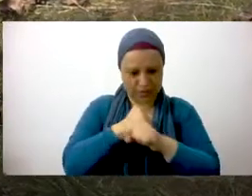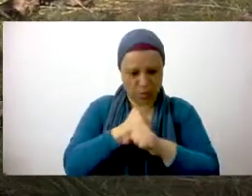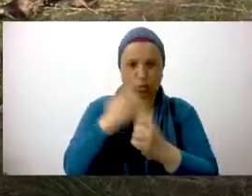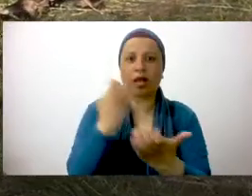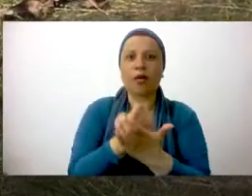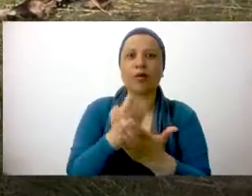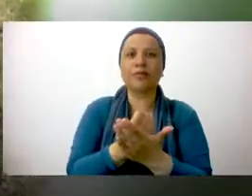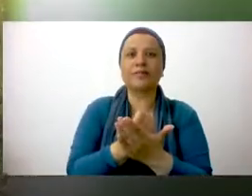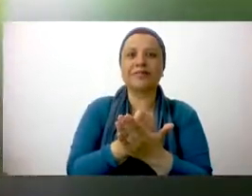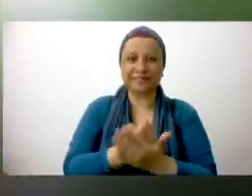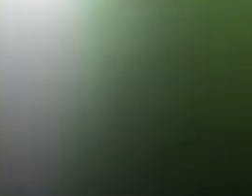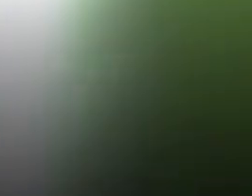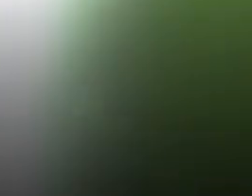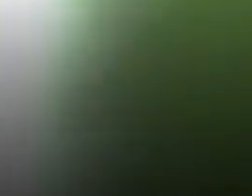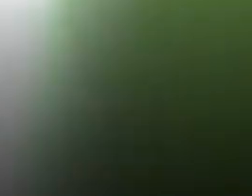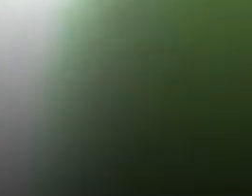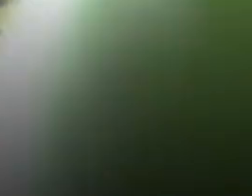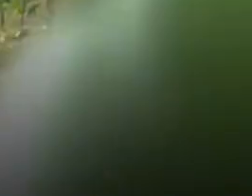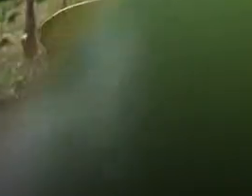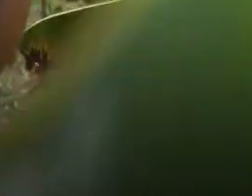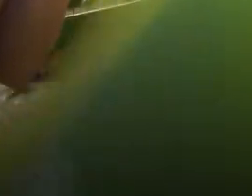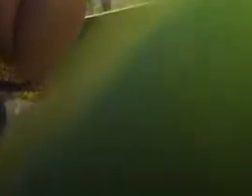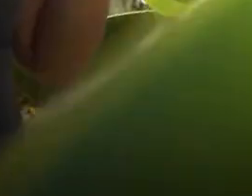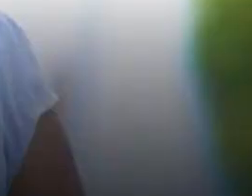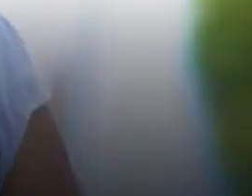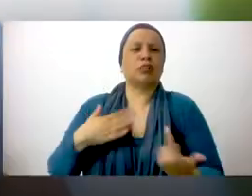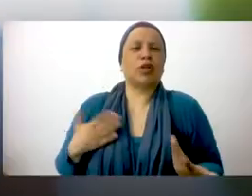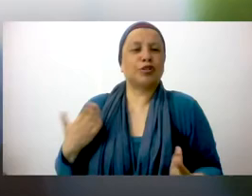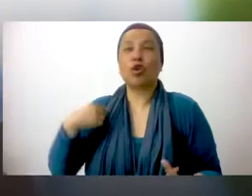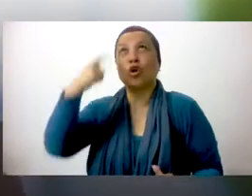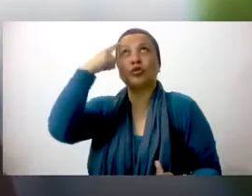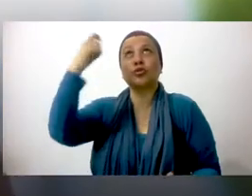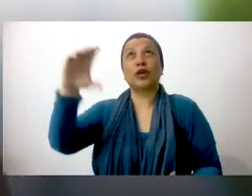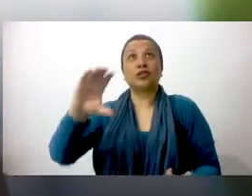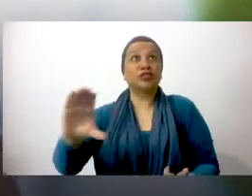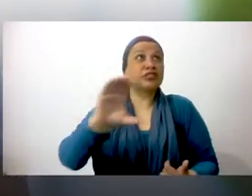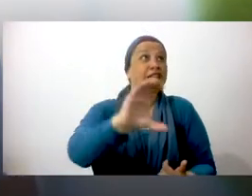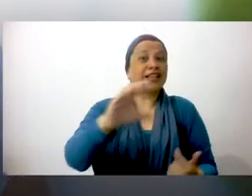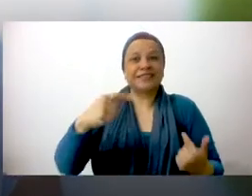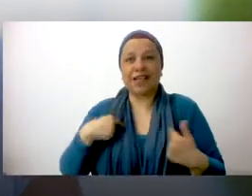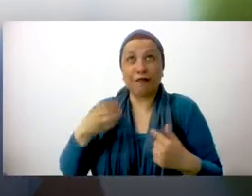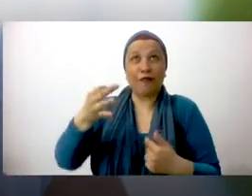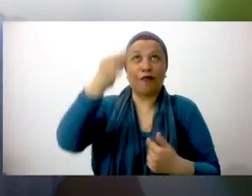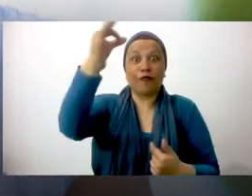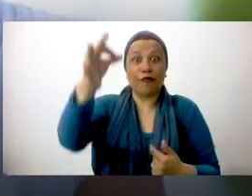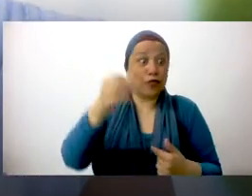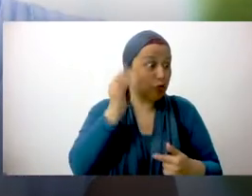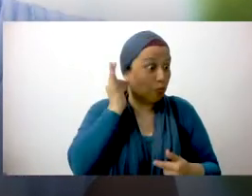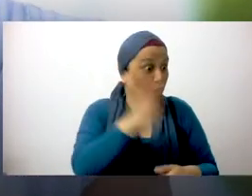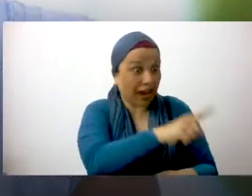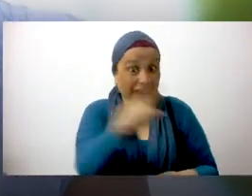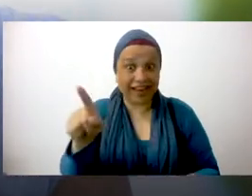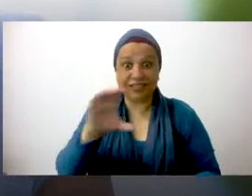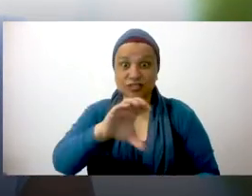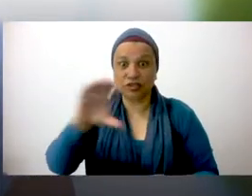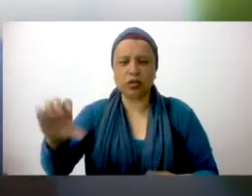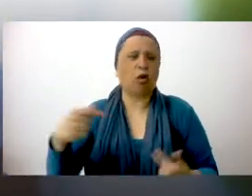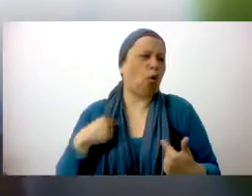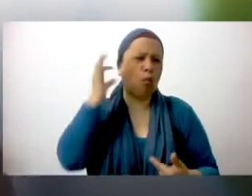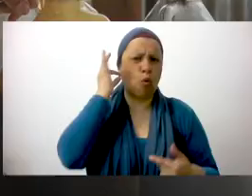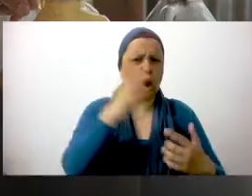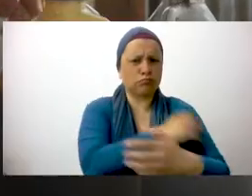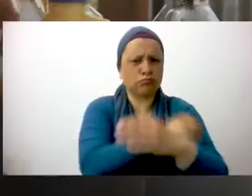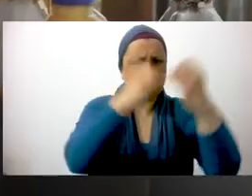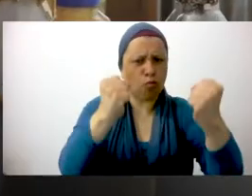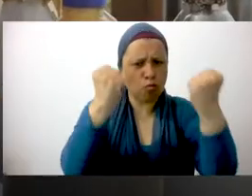seguridad alimentaria y también el factor económico. ¿Cómo sueño ver Chinaquichá y más en las mujeres de